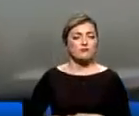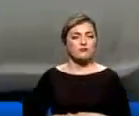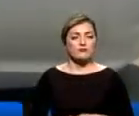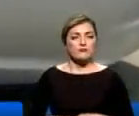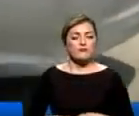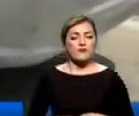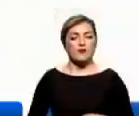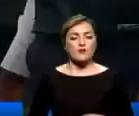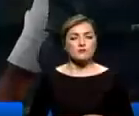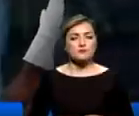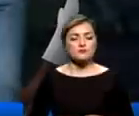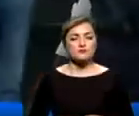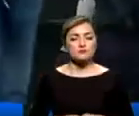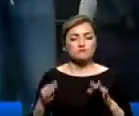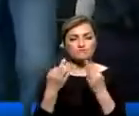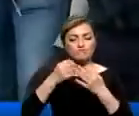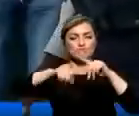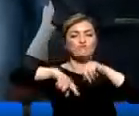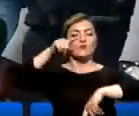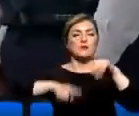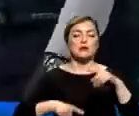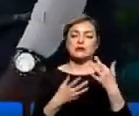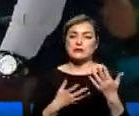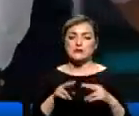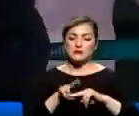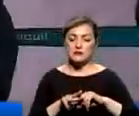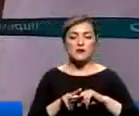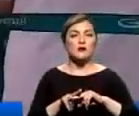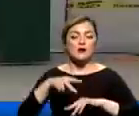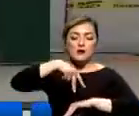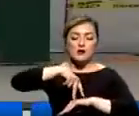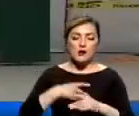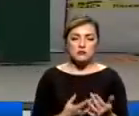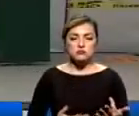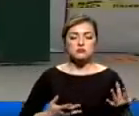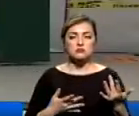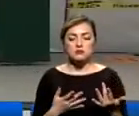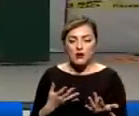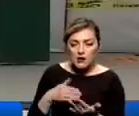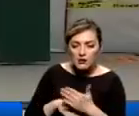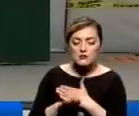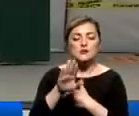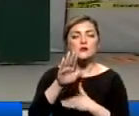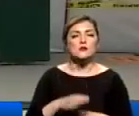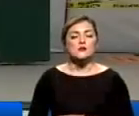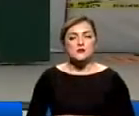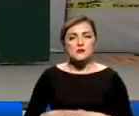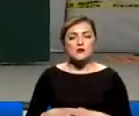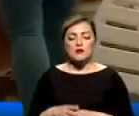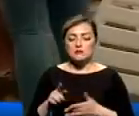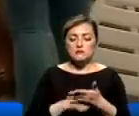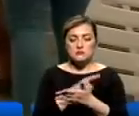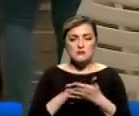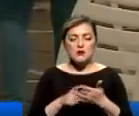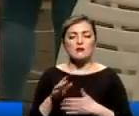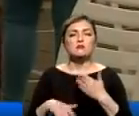acompañar al viajero. Estos familiares o amigos de los pasajeros esperan sentados o de pie aquí afuera. El acceso a la terminal como tal está totalmente